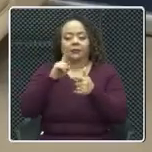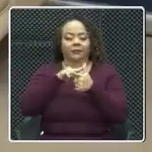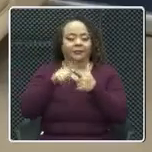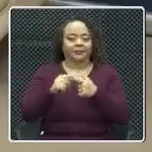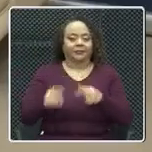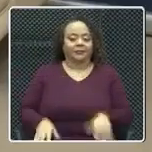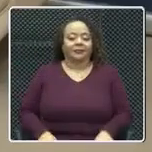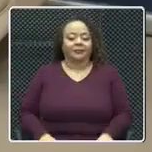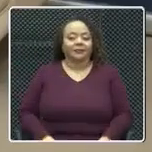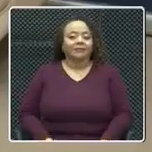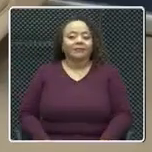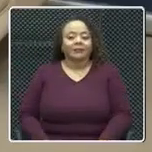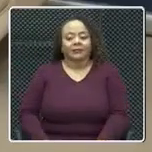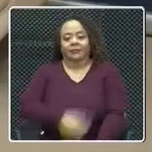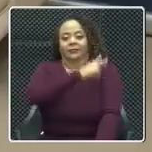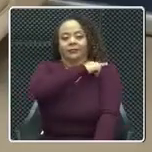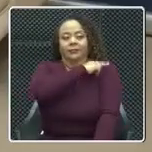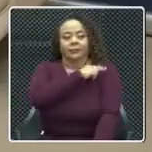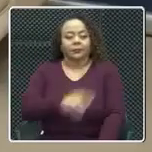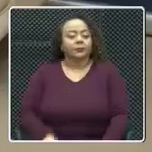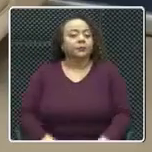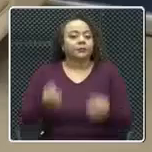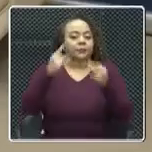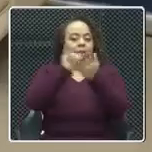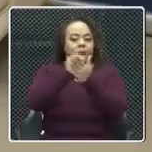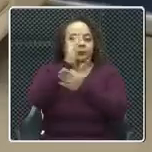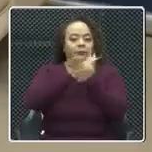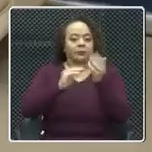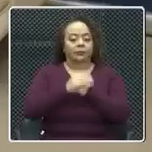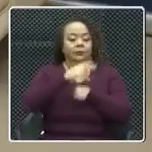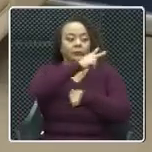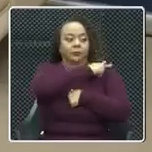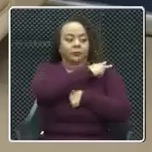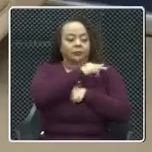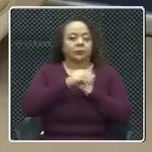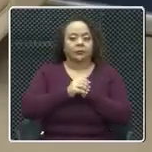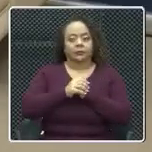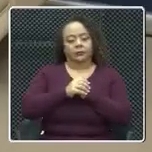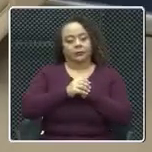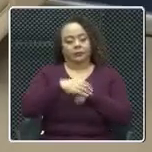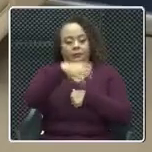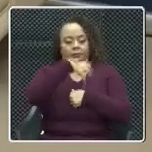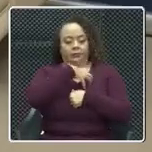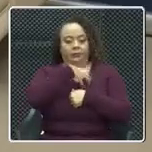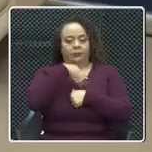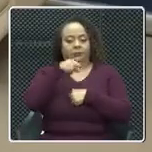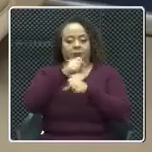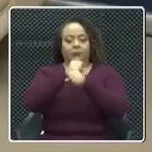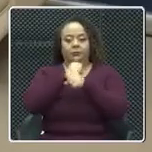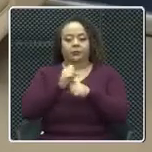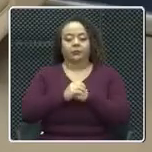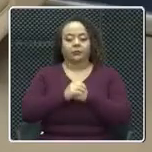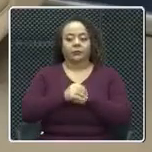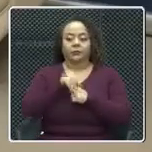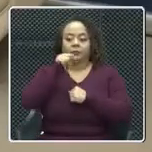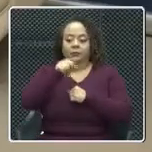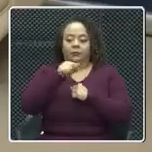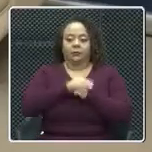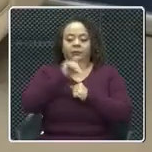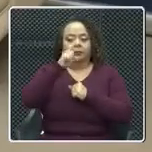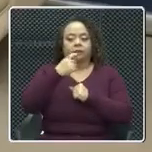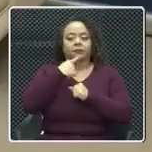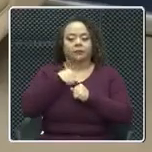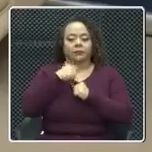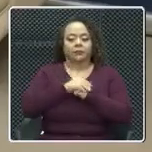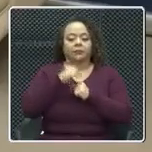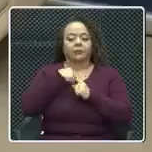no, vamos a ver, el patrono, entendamos esta parte, el patrono es el dueño de la póliza. Claro. Él es el que me debe decir